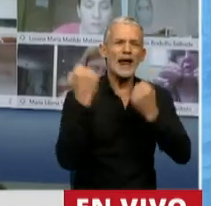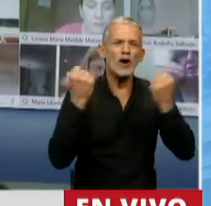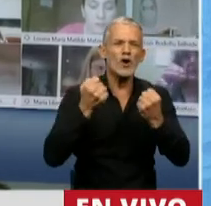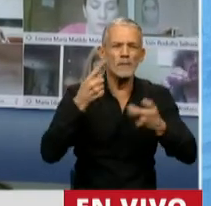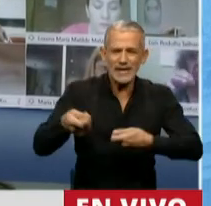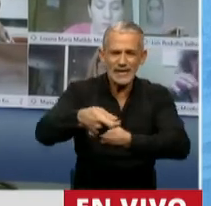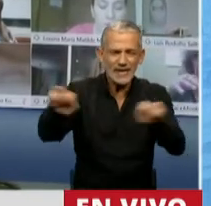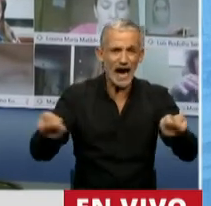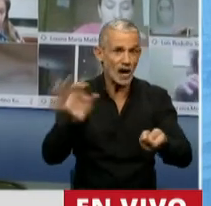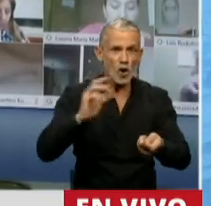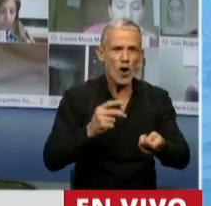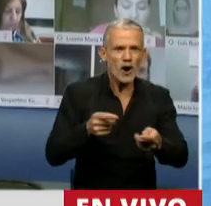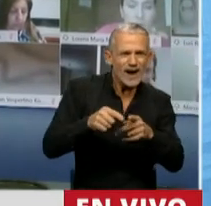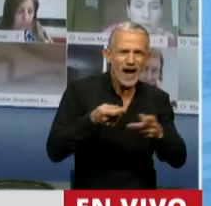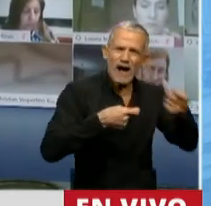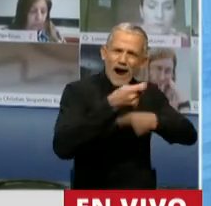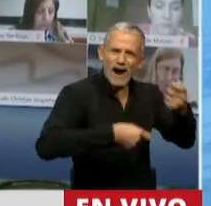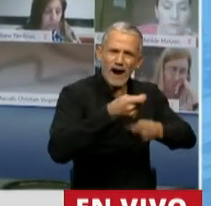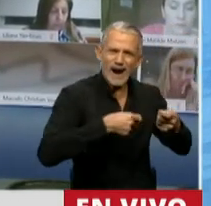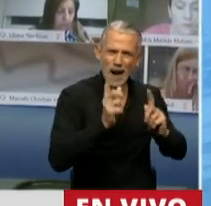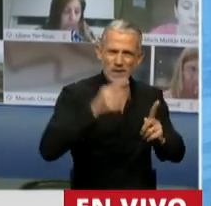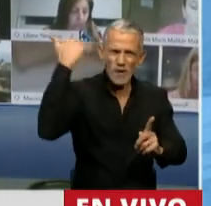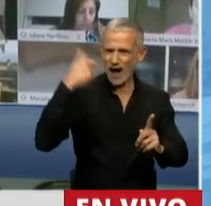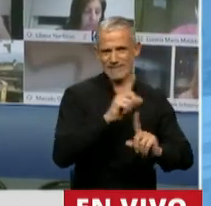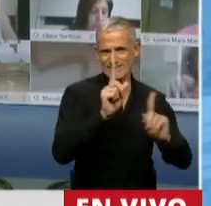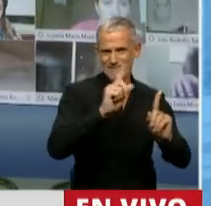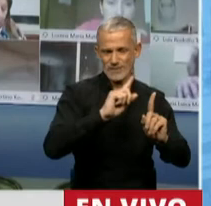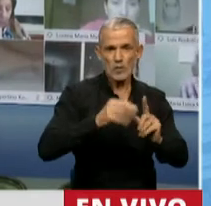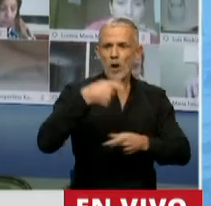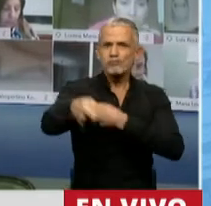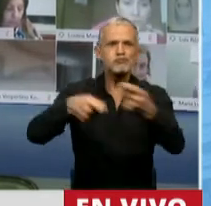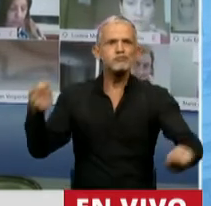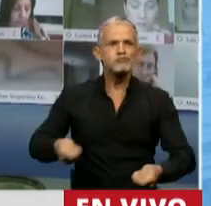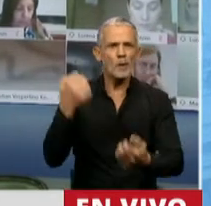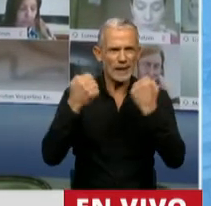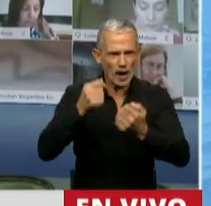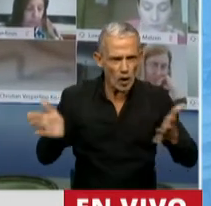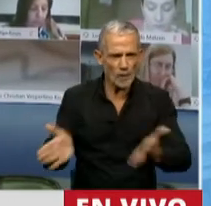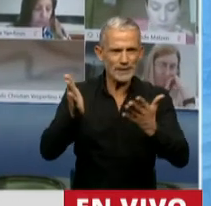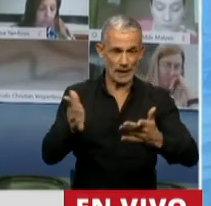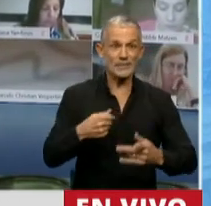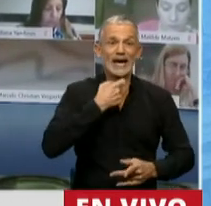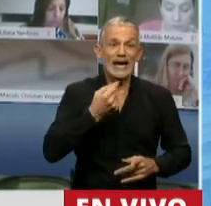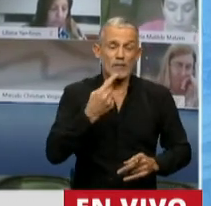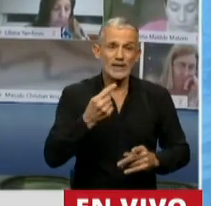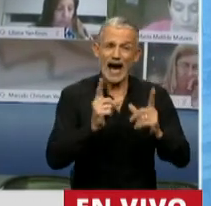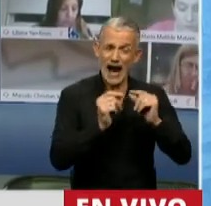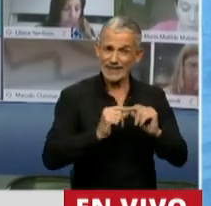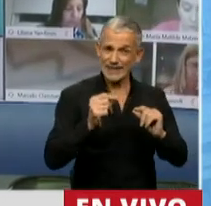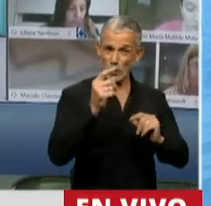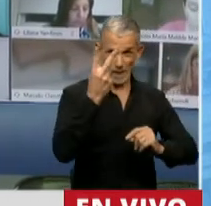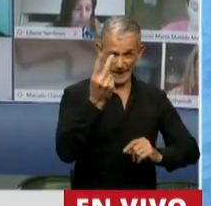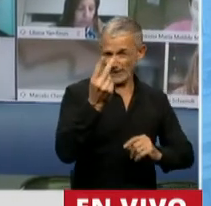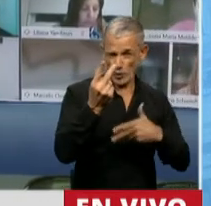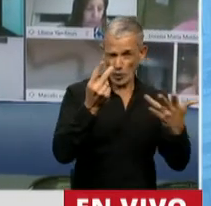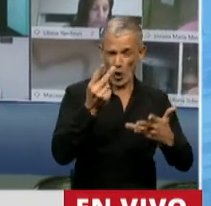real y no en la financiera, como sucediese en el pasado. En ese sentido, sí queremos señalar que en el artículo 21,